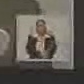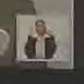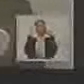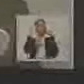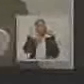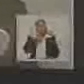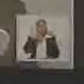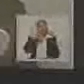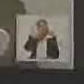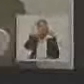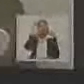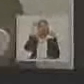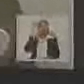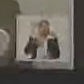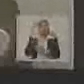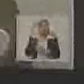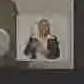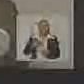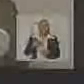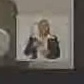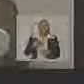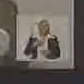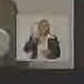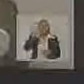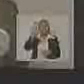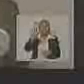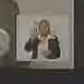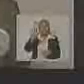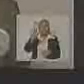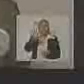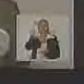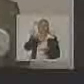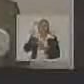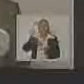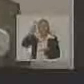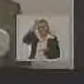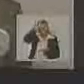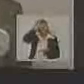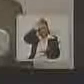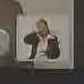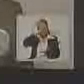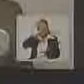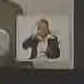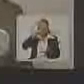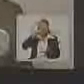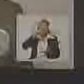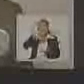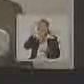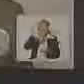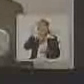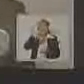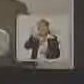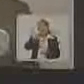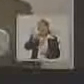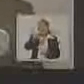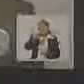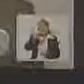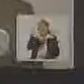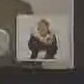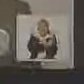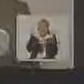Juárez solo existan 13 centros culturales en las 56 delegaciones que le